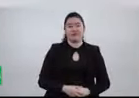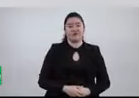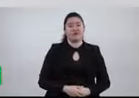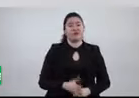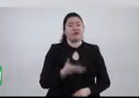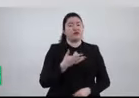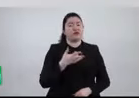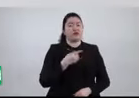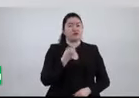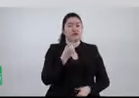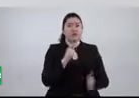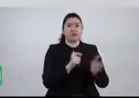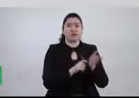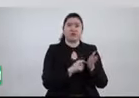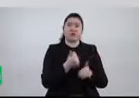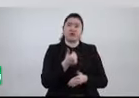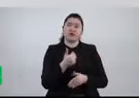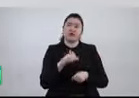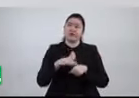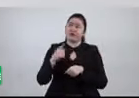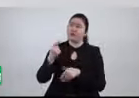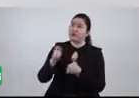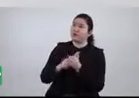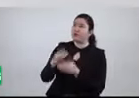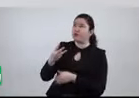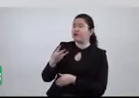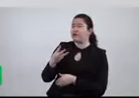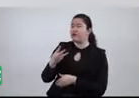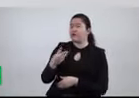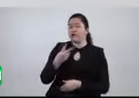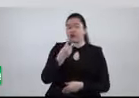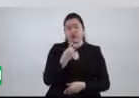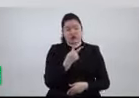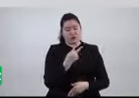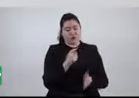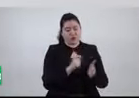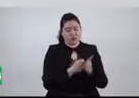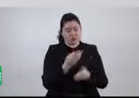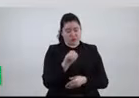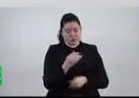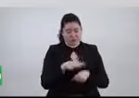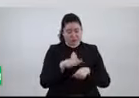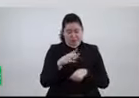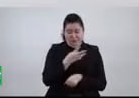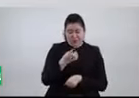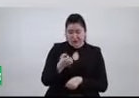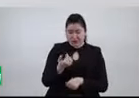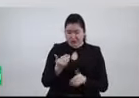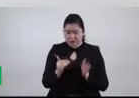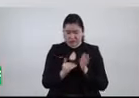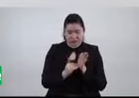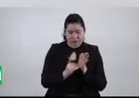Son 1.6 más 1.3, 2.9 más 300.000.